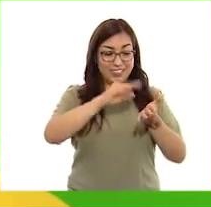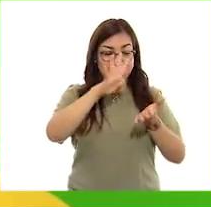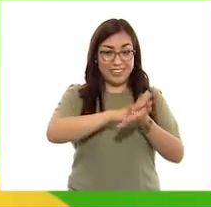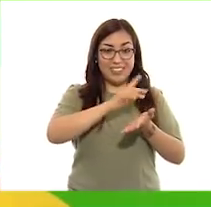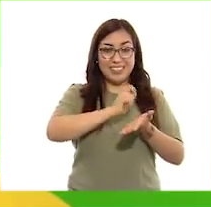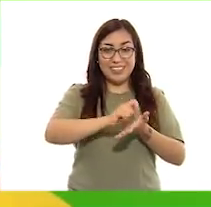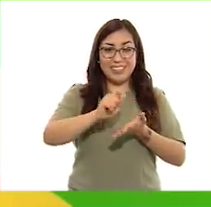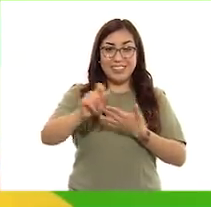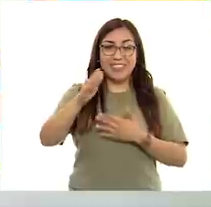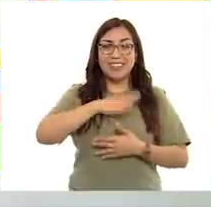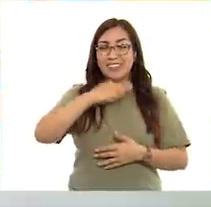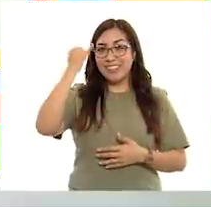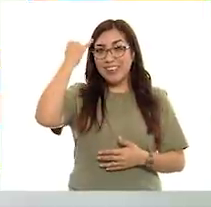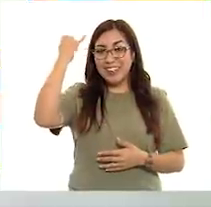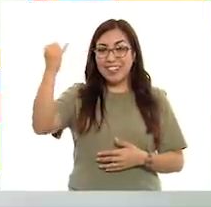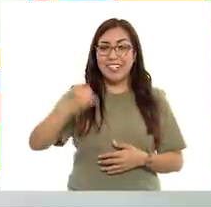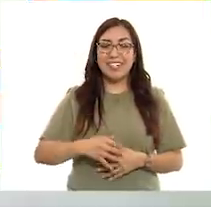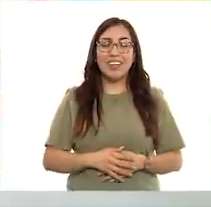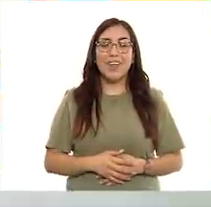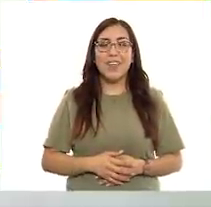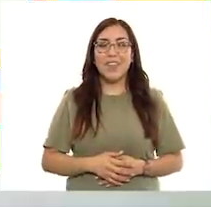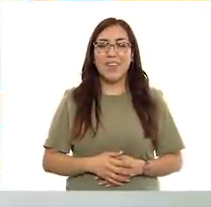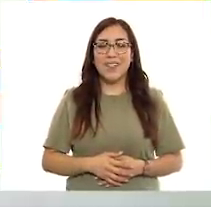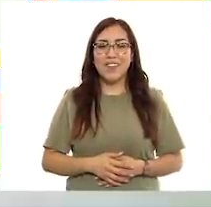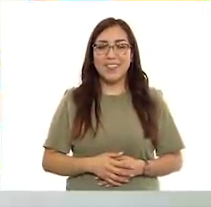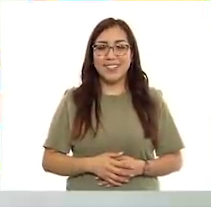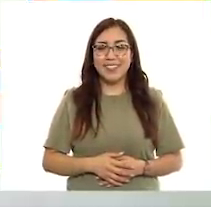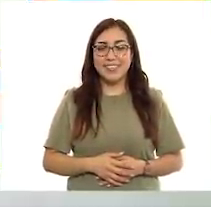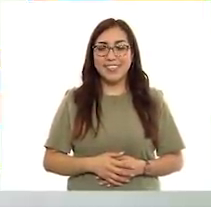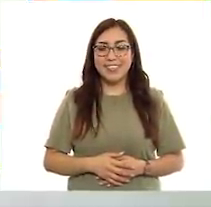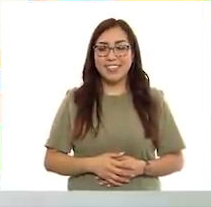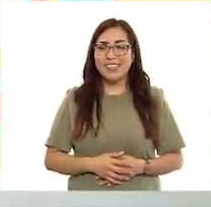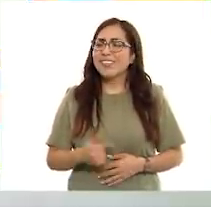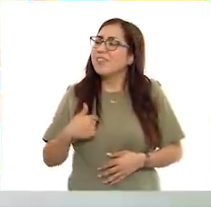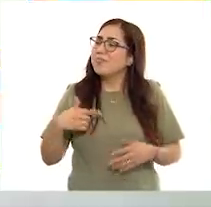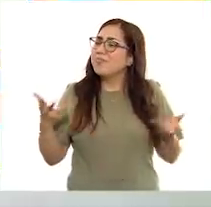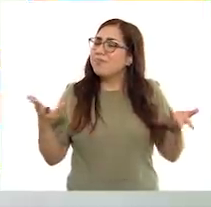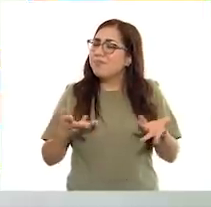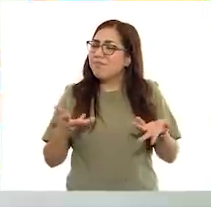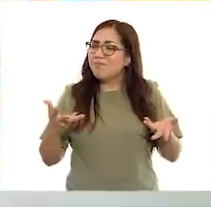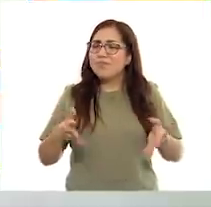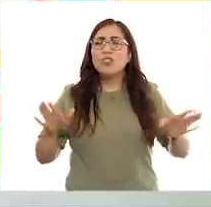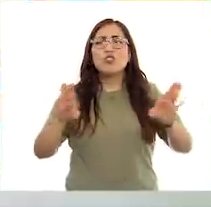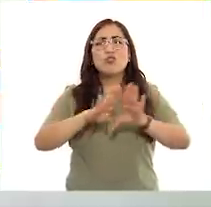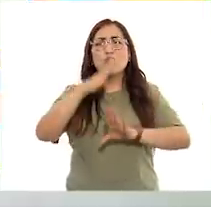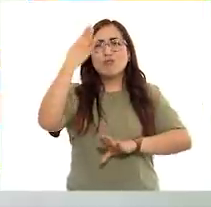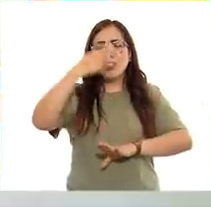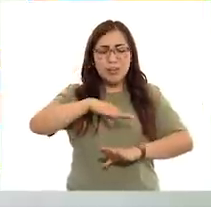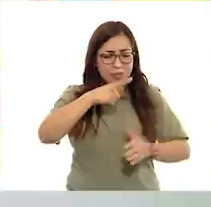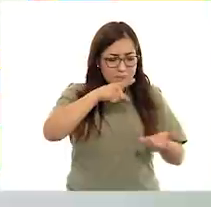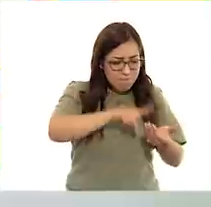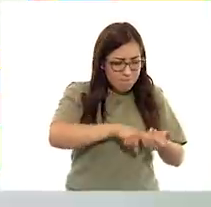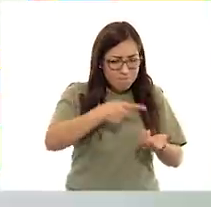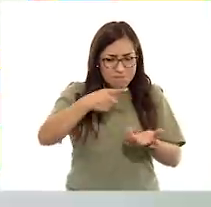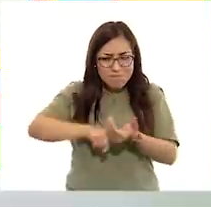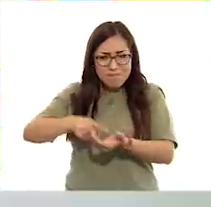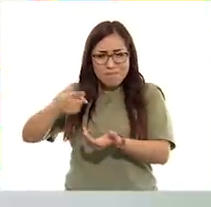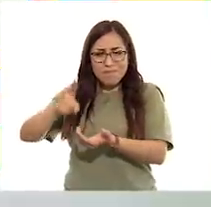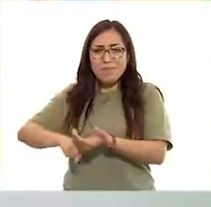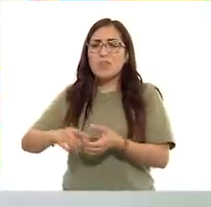idea. ¿Qué tendría que hacer para saber cuántos objetos hay?